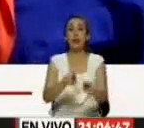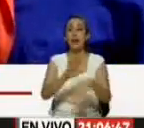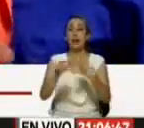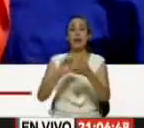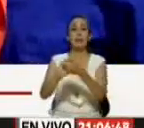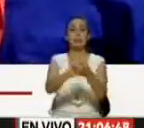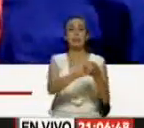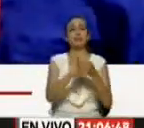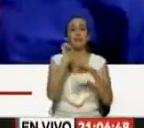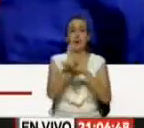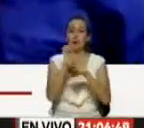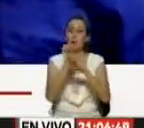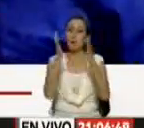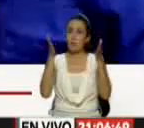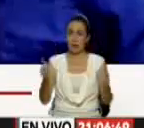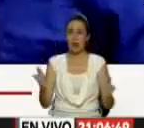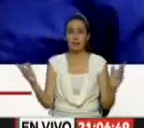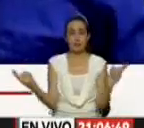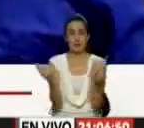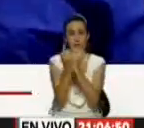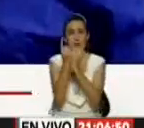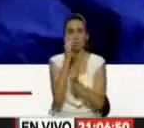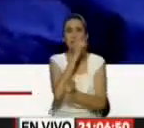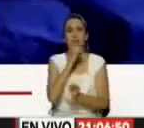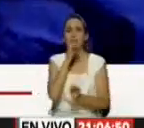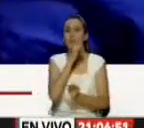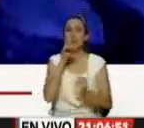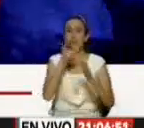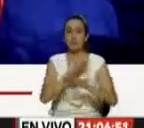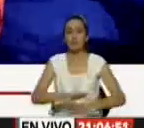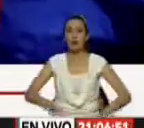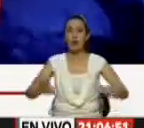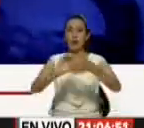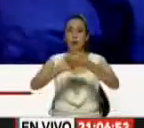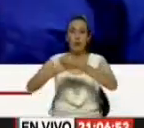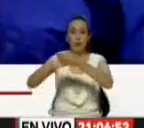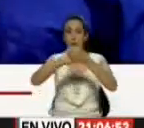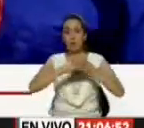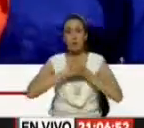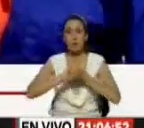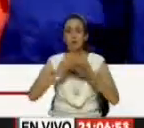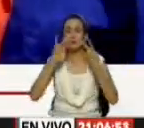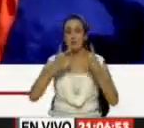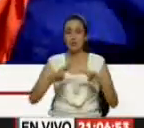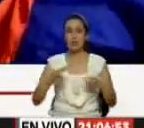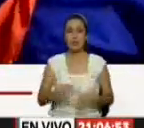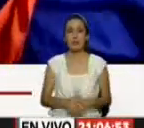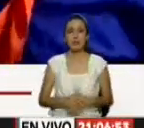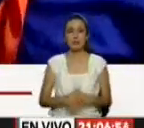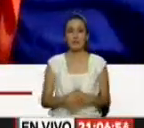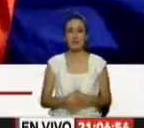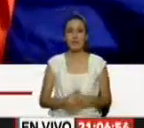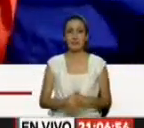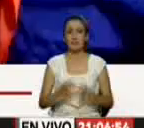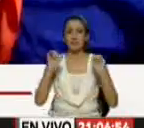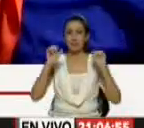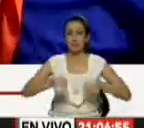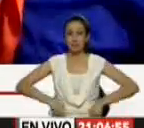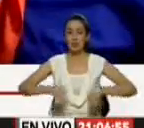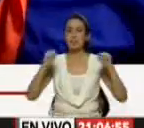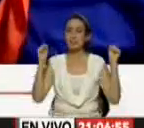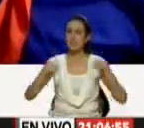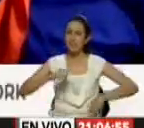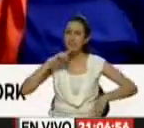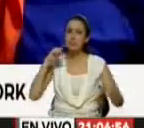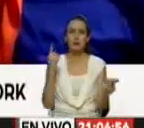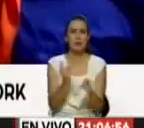los ecuatorianos que nos encontramos acá en los Estados juntos, juntos de corazón, pero unidos en este país. Sí, señor. Así es, Fortunato,